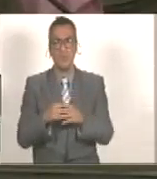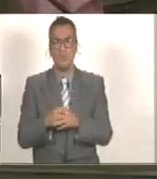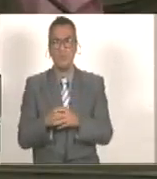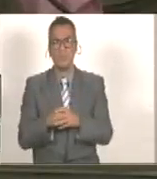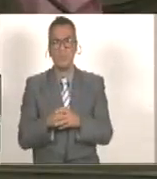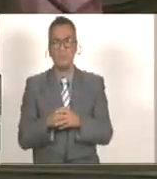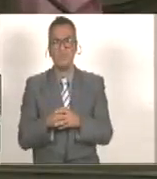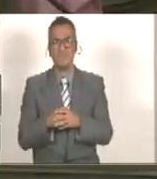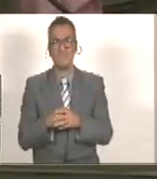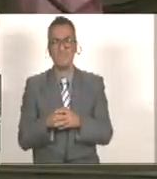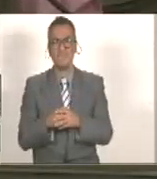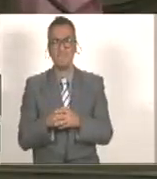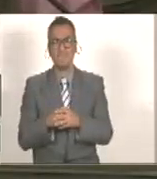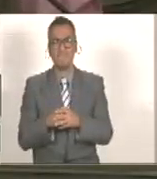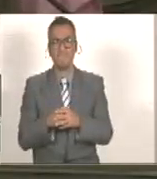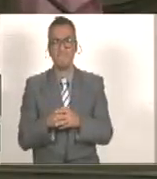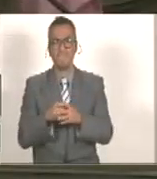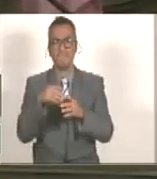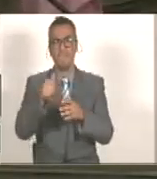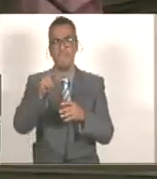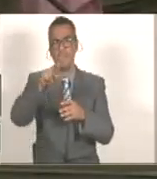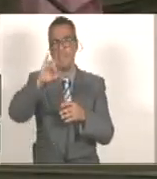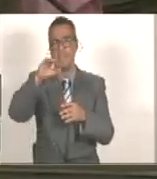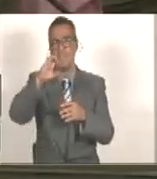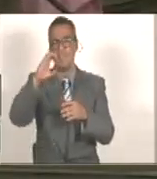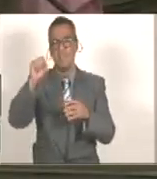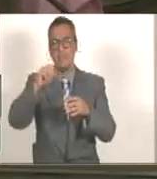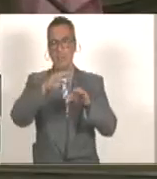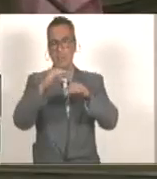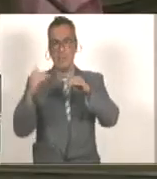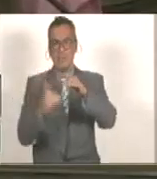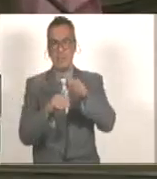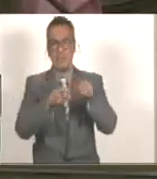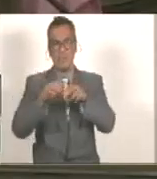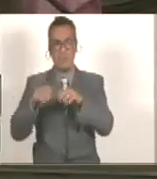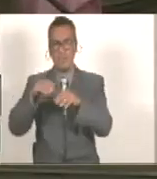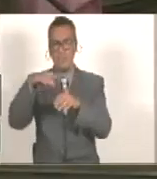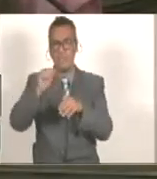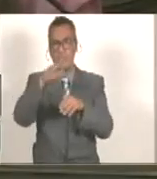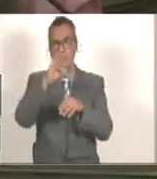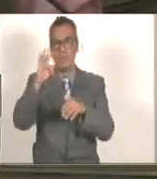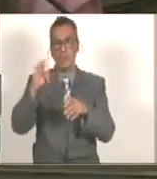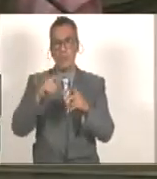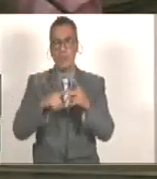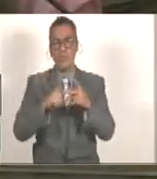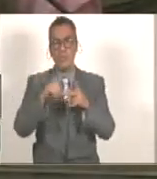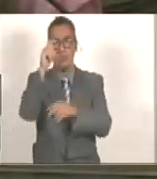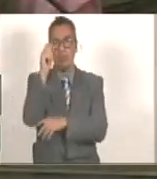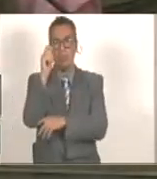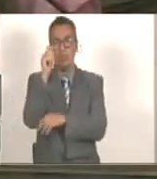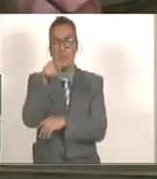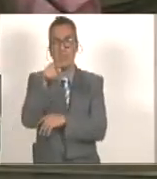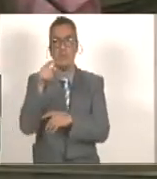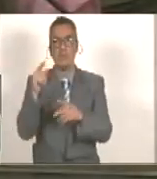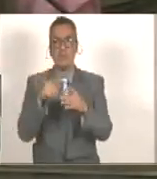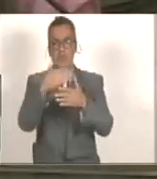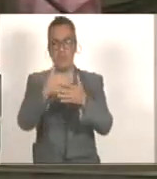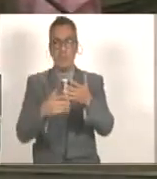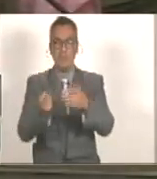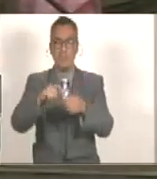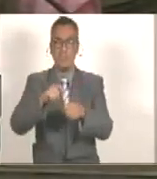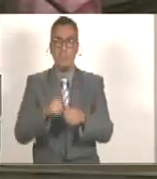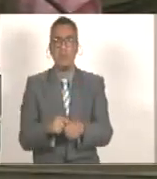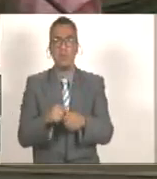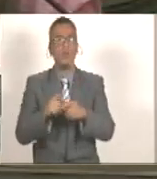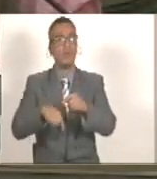segunda vicepresidenta, diputada América Pérez, subsecretaria María Alejandra Hernández Aldana y los diputados de panelista anexa.